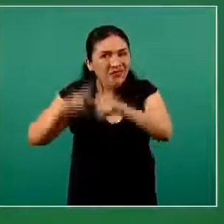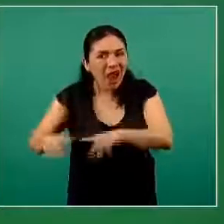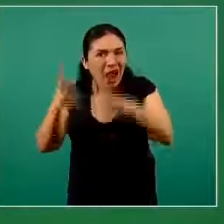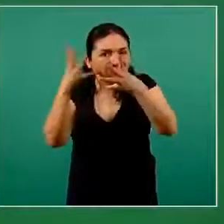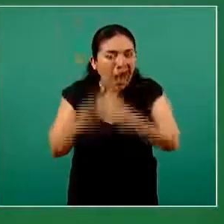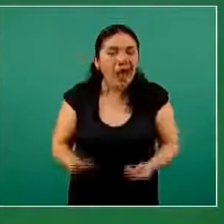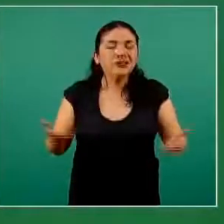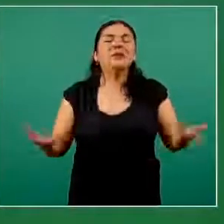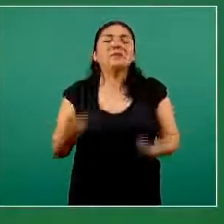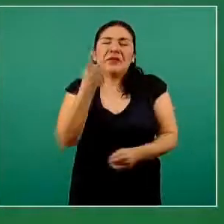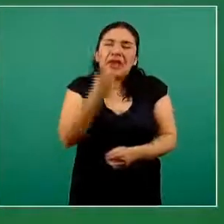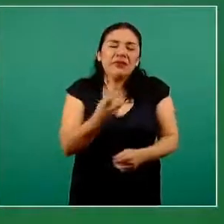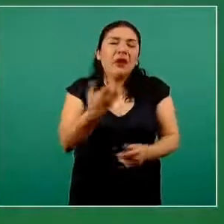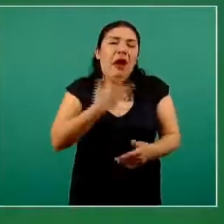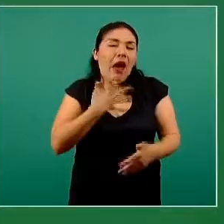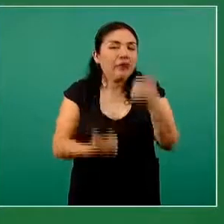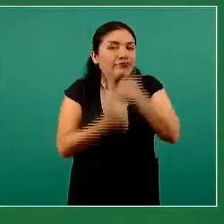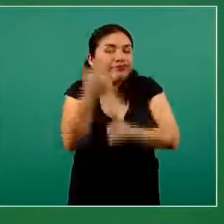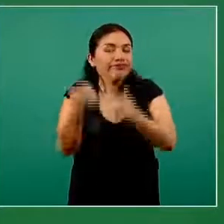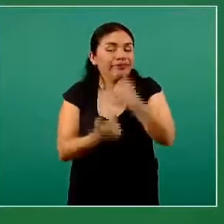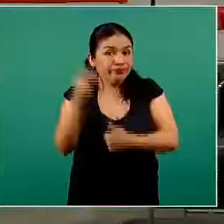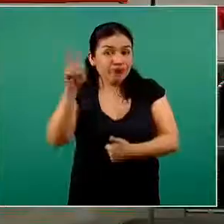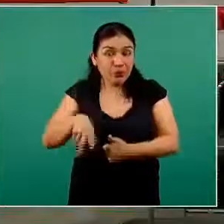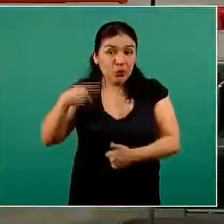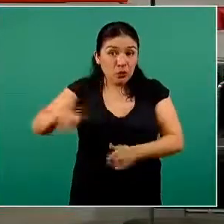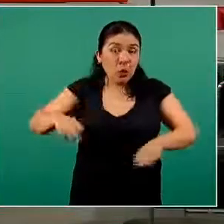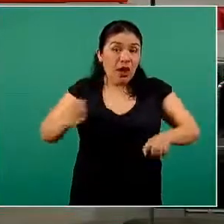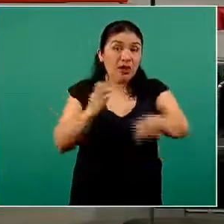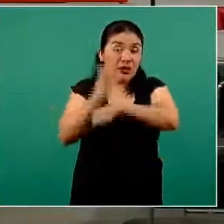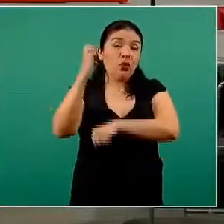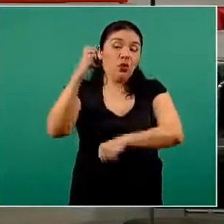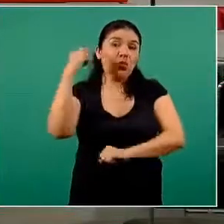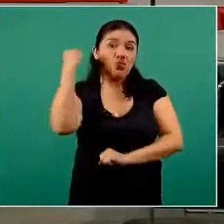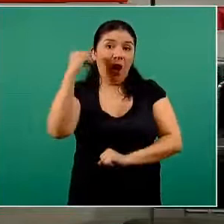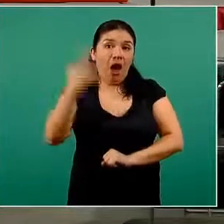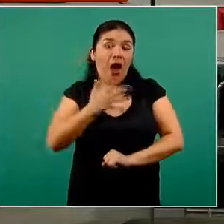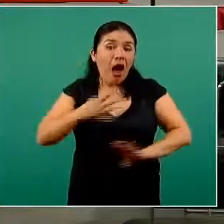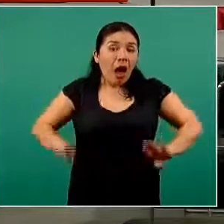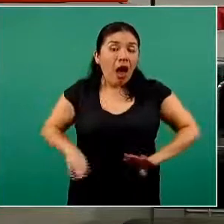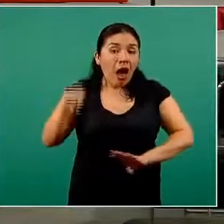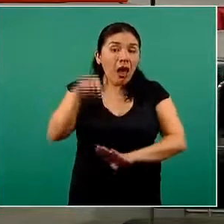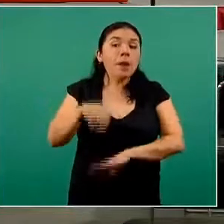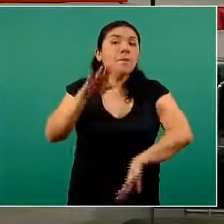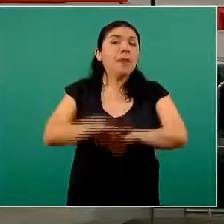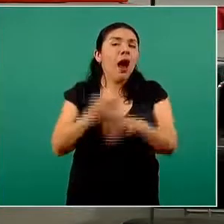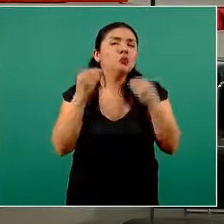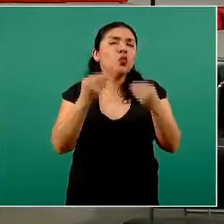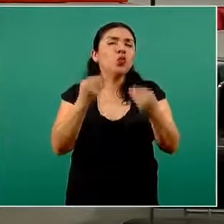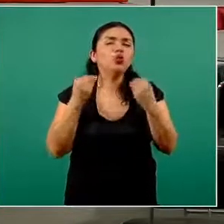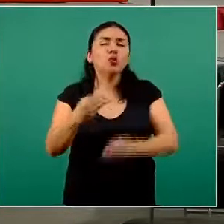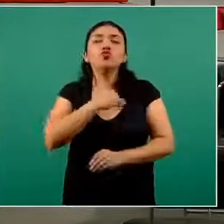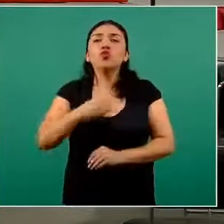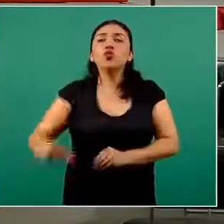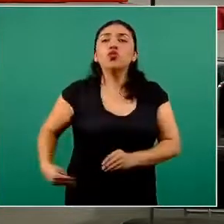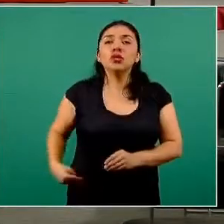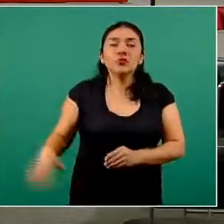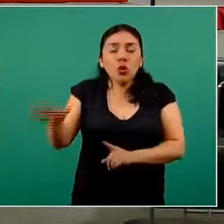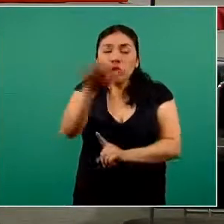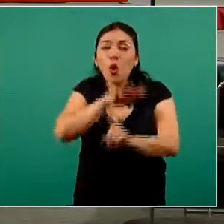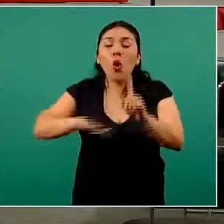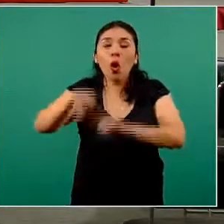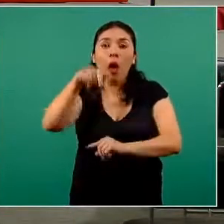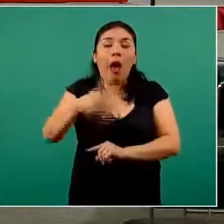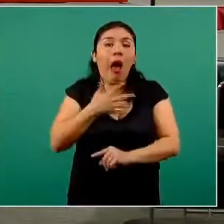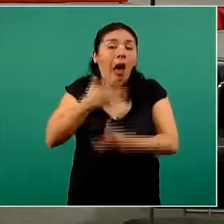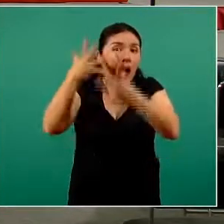y estos son algunos de los retos particulares que enfrenta el estado de Oaxaca, el estado que tiene la mayor cantidad de municipios de todo el